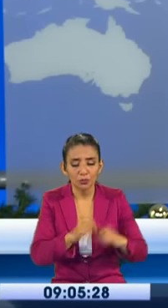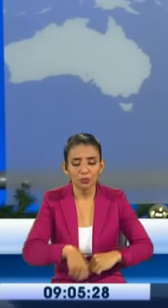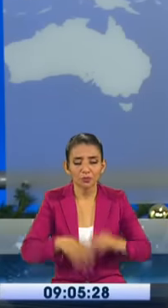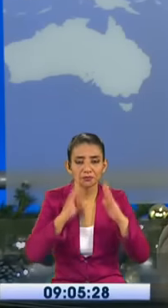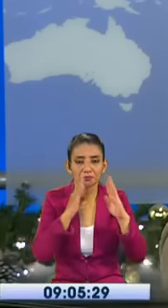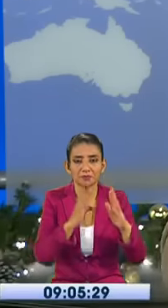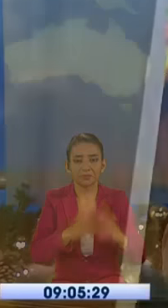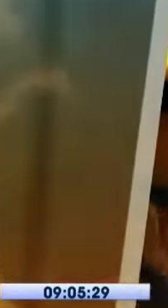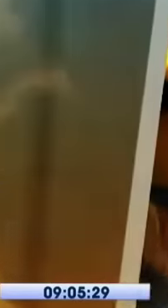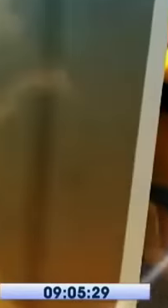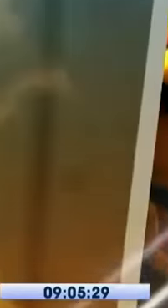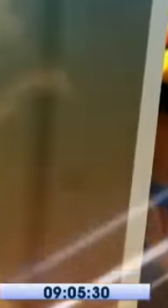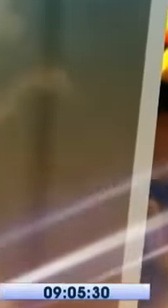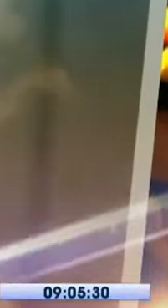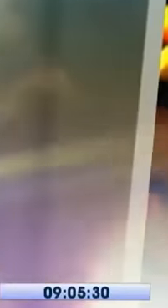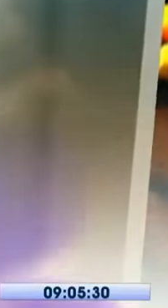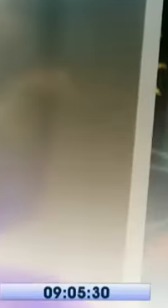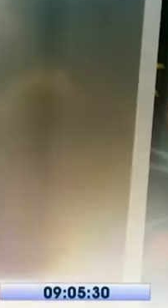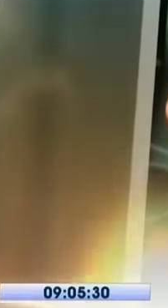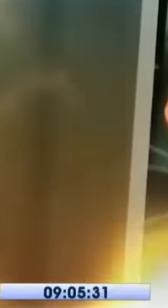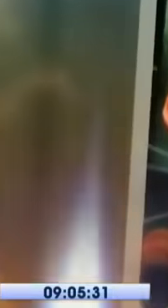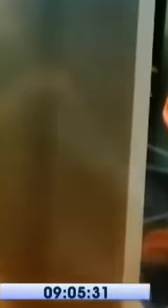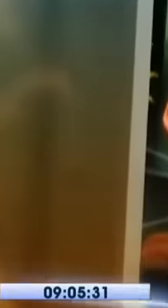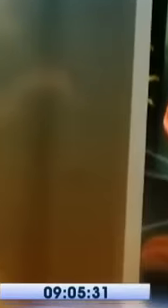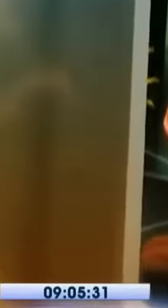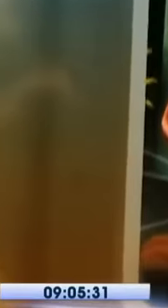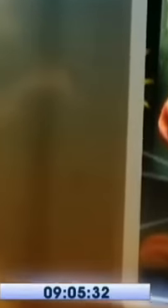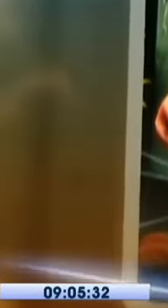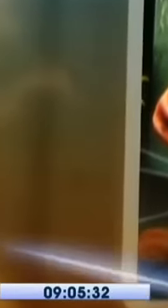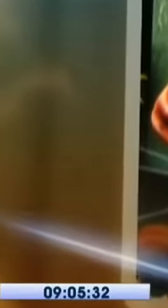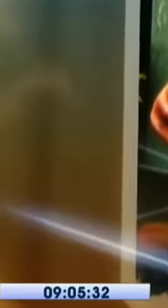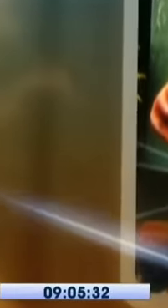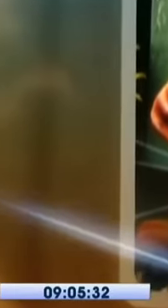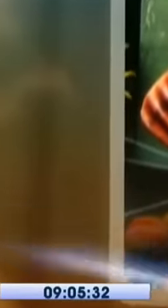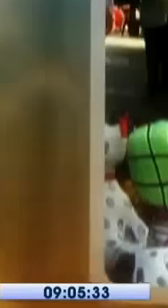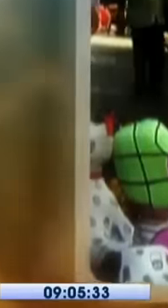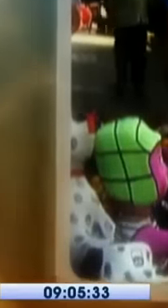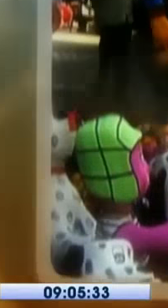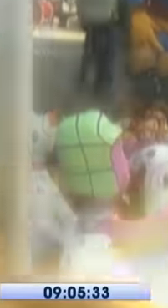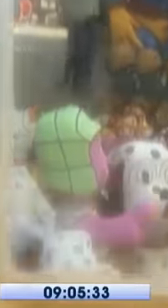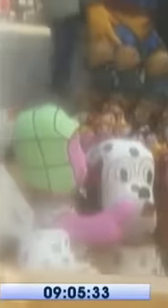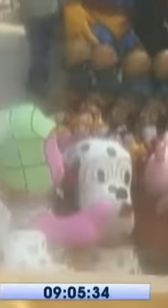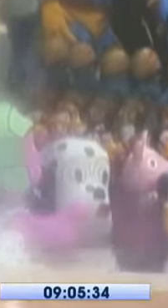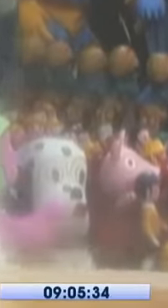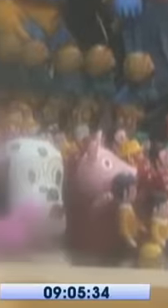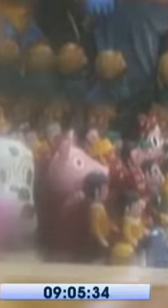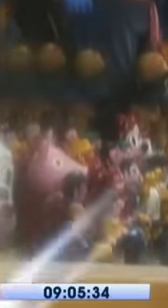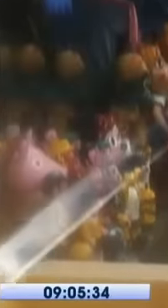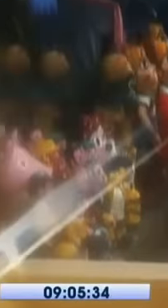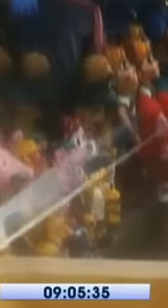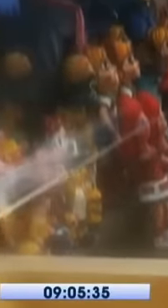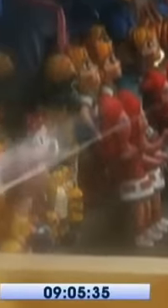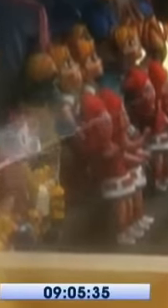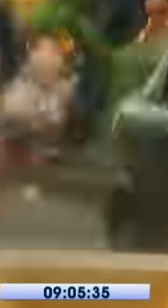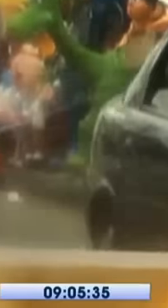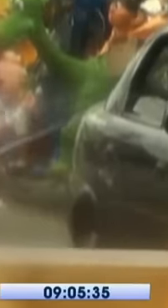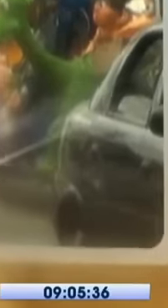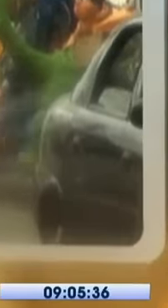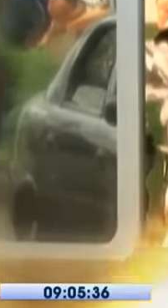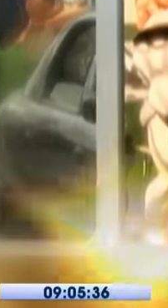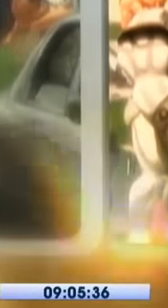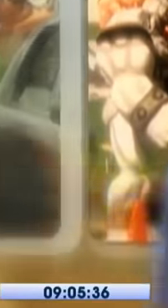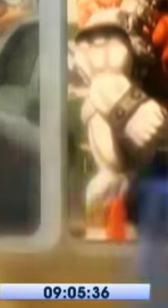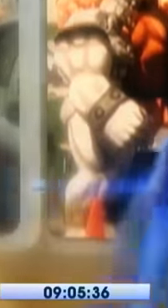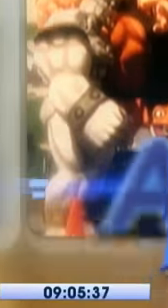ayudar. Yo no olvido al año viejo, porque me ha dejado cosas muy buenas. Yo no olvido al